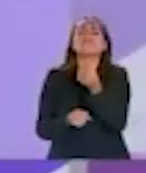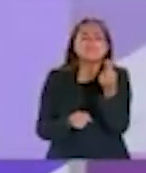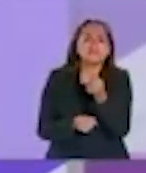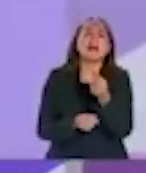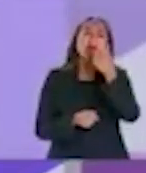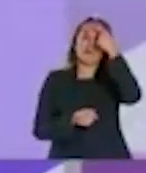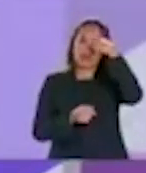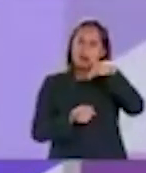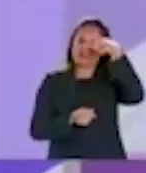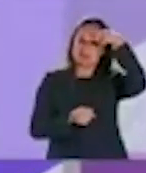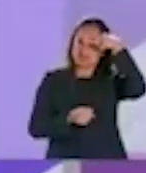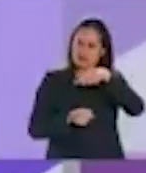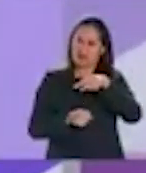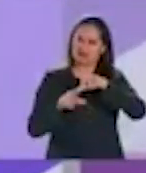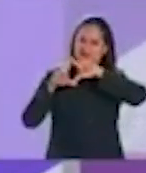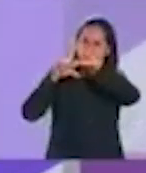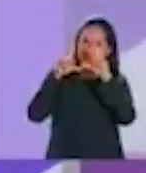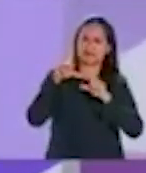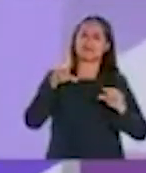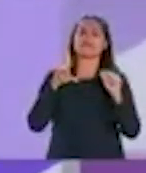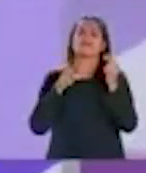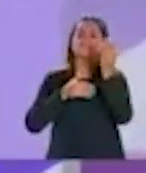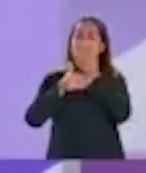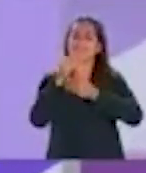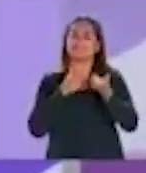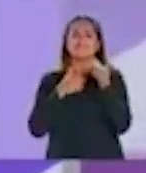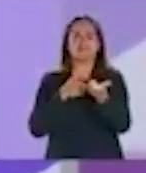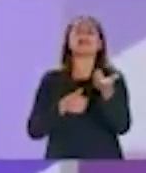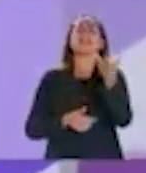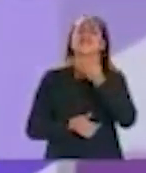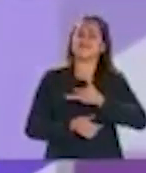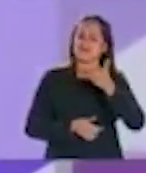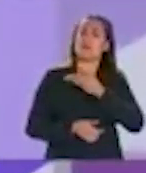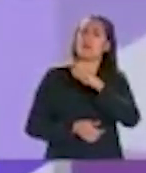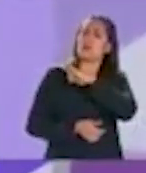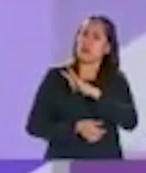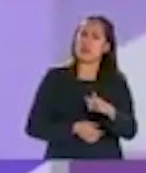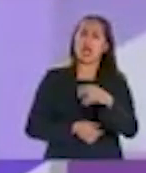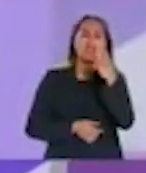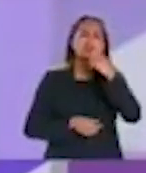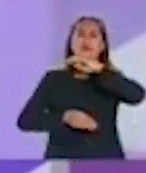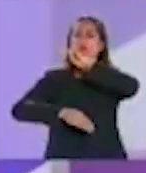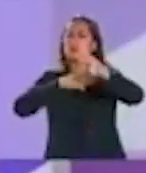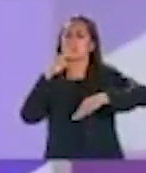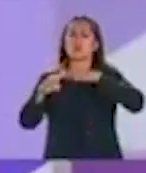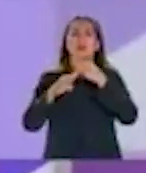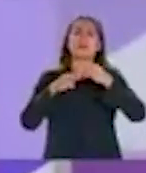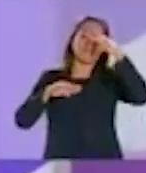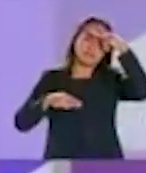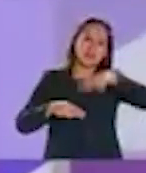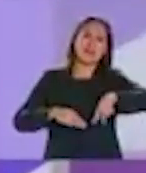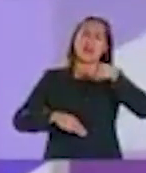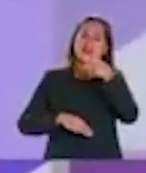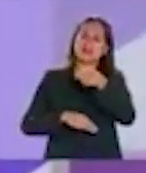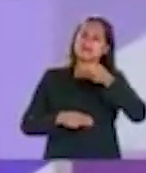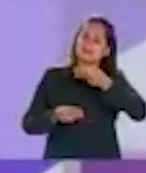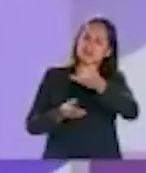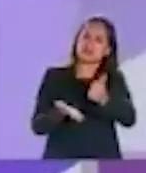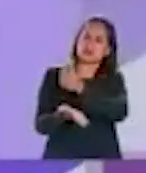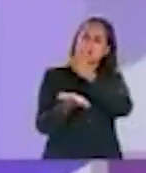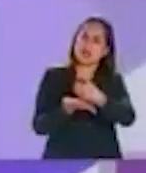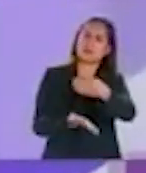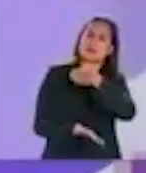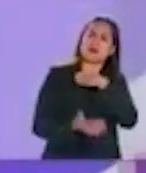en una potencia económica y sea la capital del mundo por la impartición